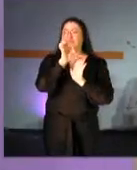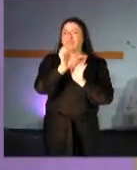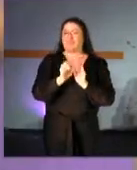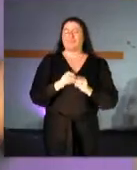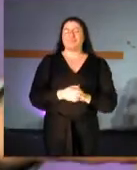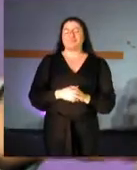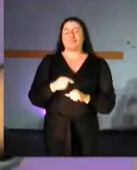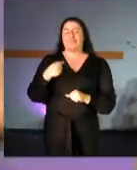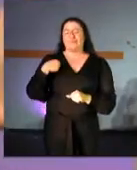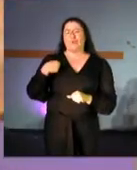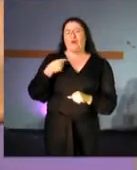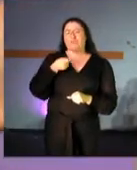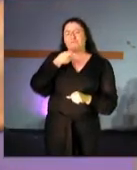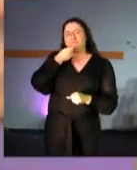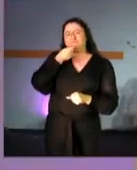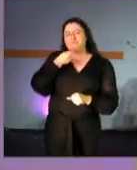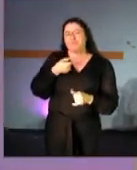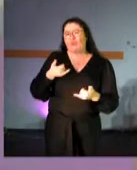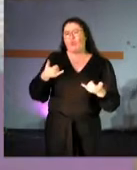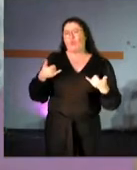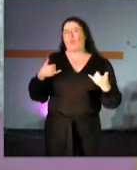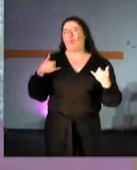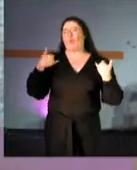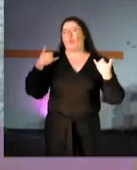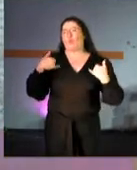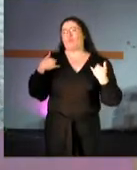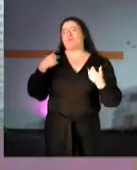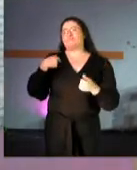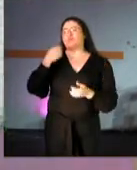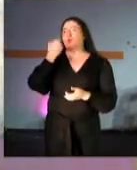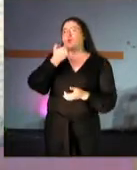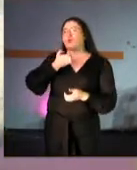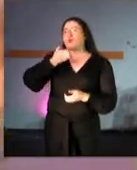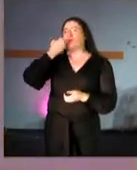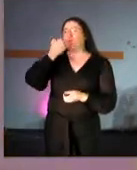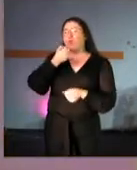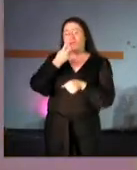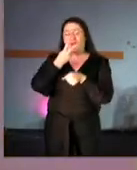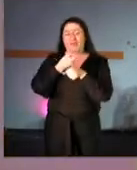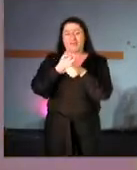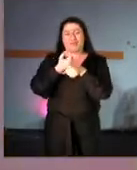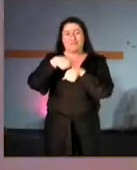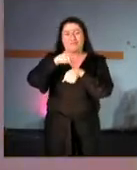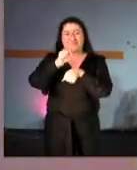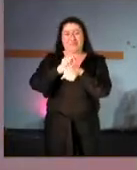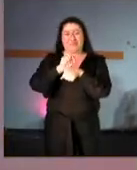yo un chavalo. Iba para mi escuela pública al segundo año de secundaria.